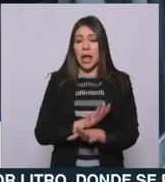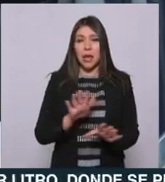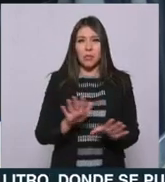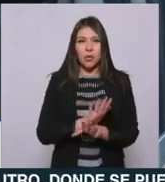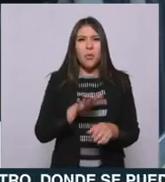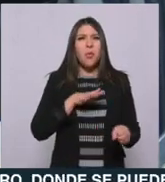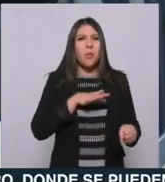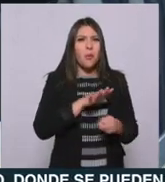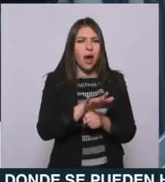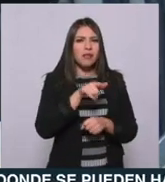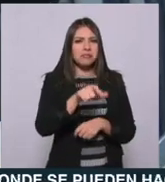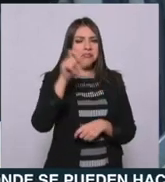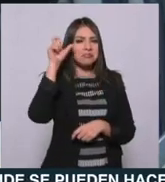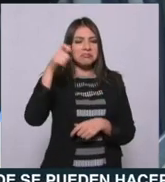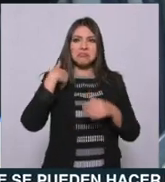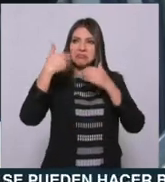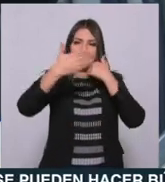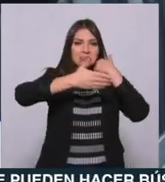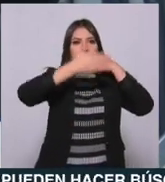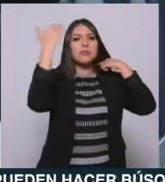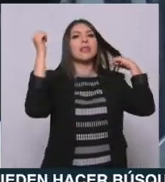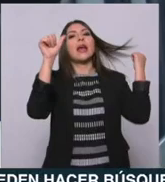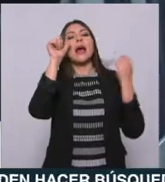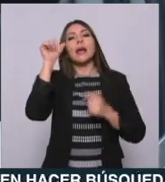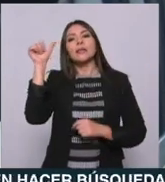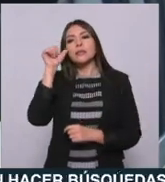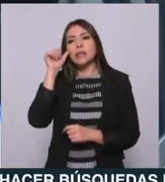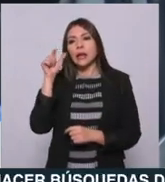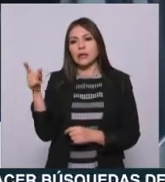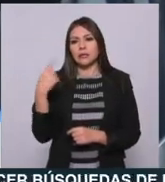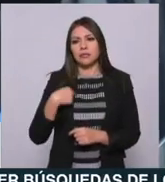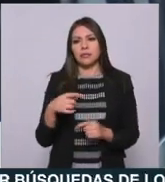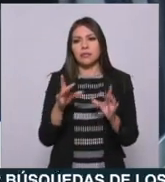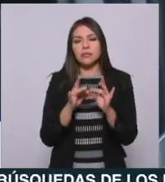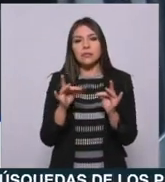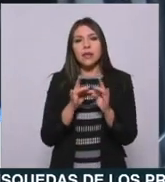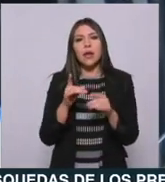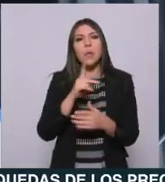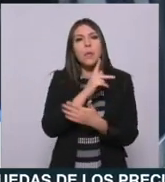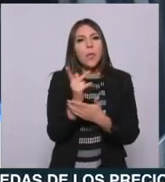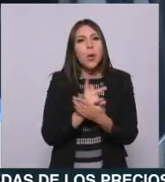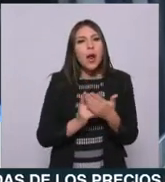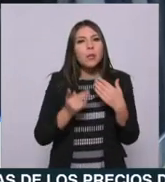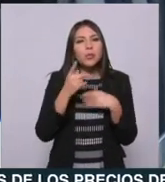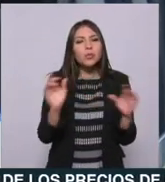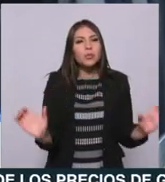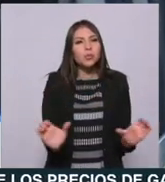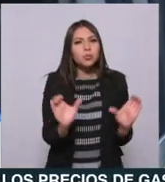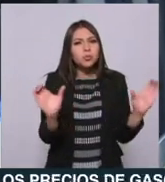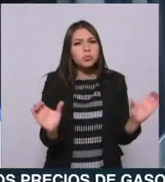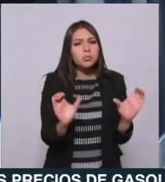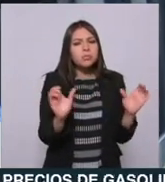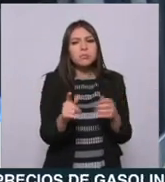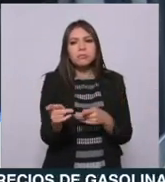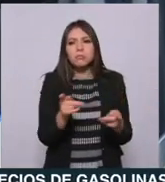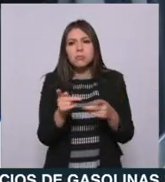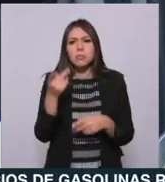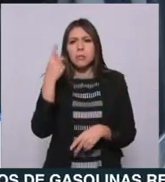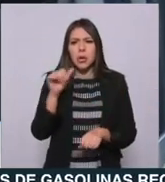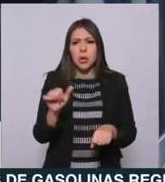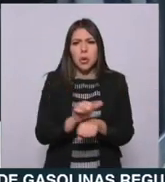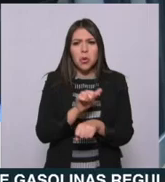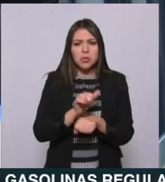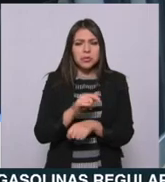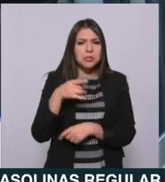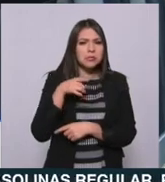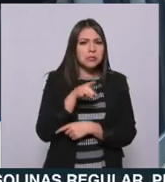dijeron que estaban actualizando los programas o los sistemas, pero salió muy bien el carro. Digo, realmente está en